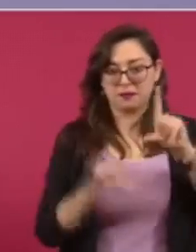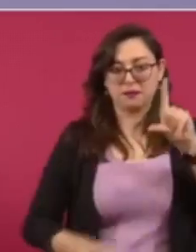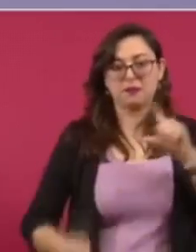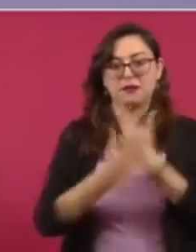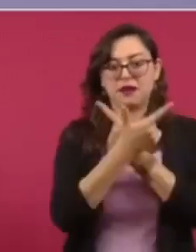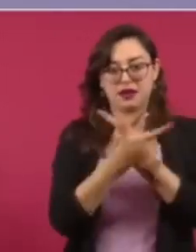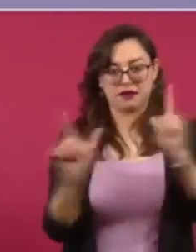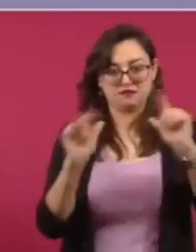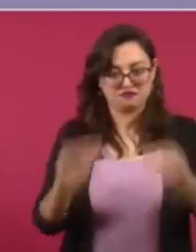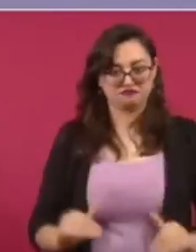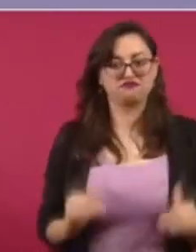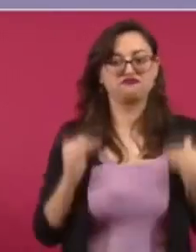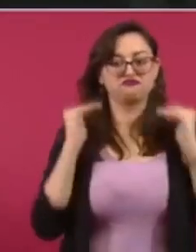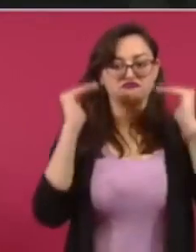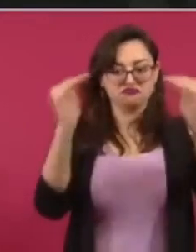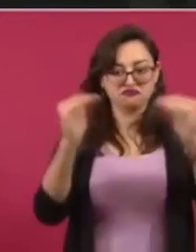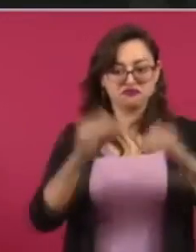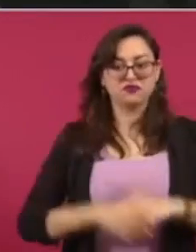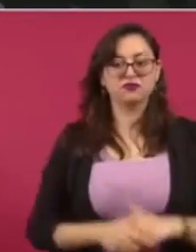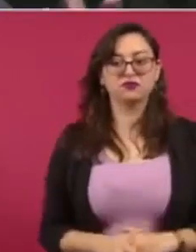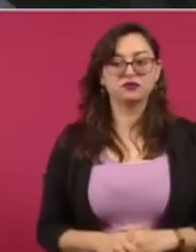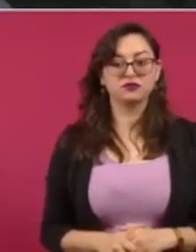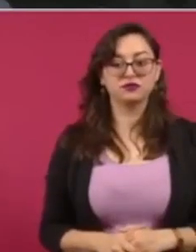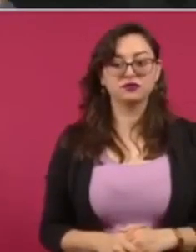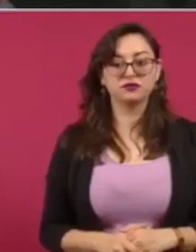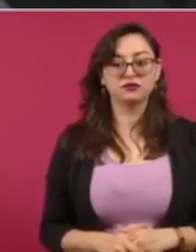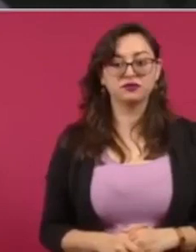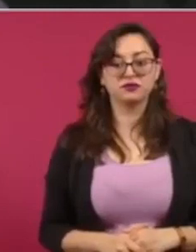nuestra soberanía. De modo que,